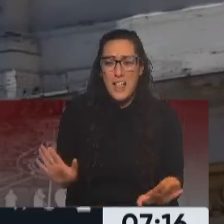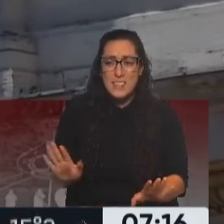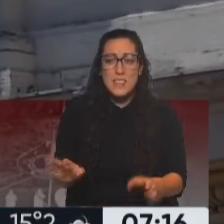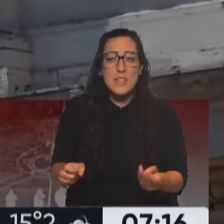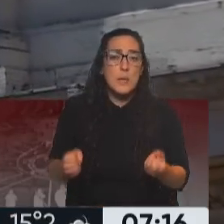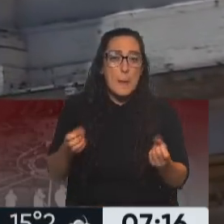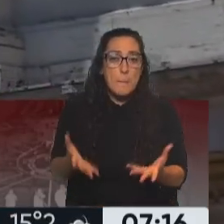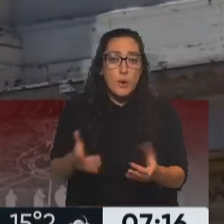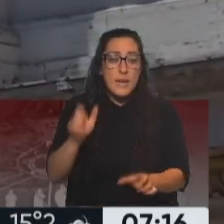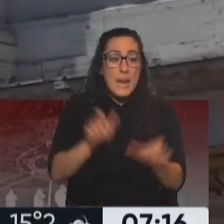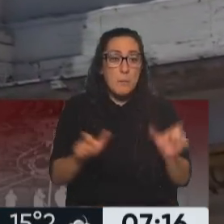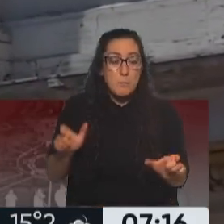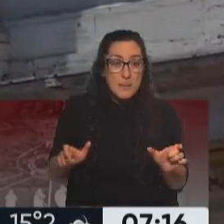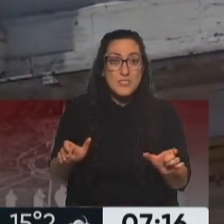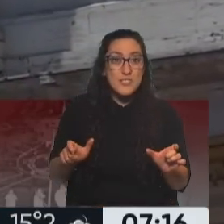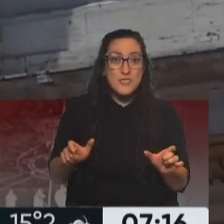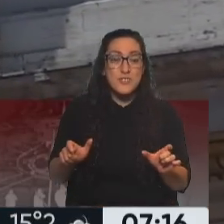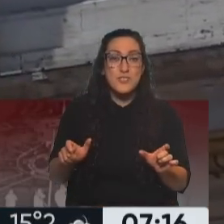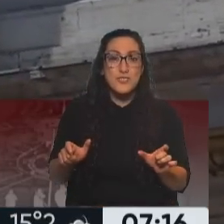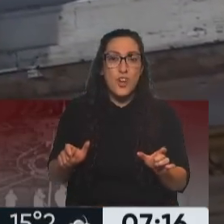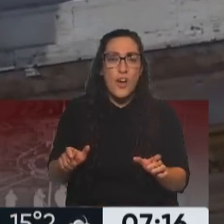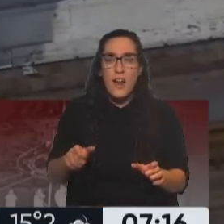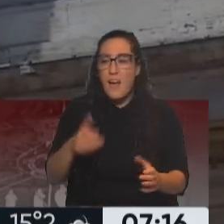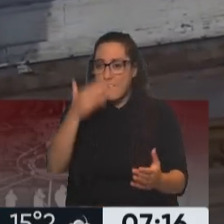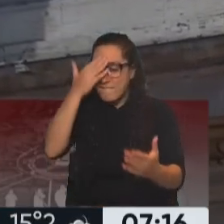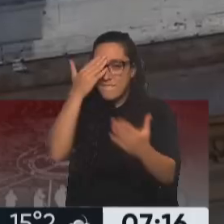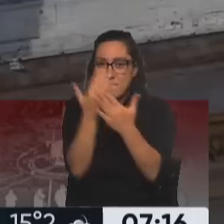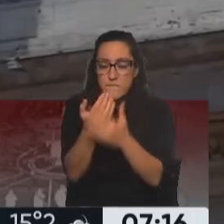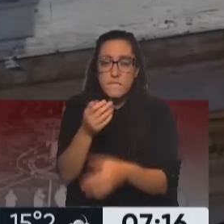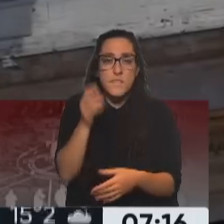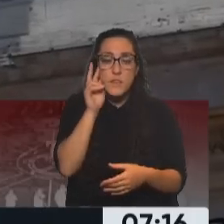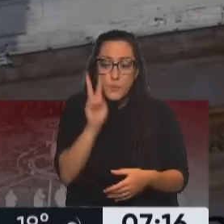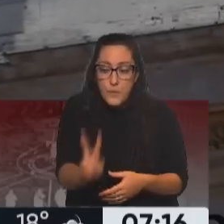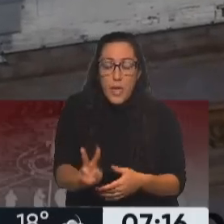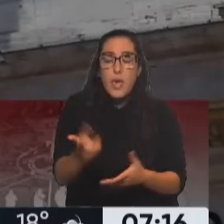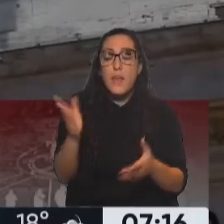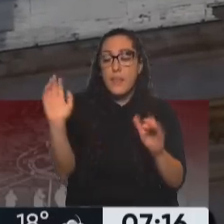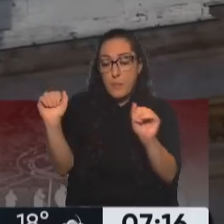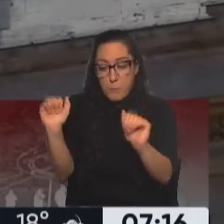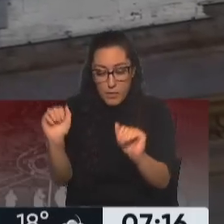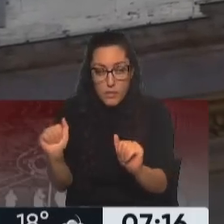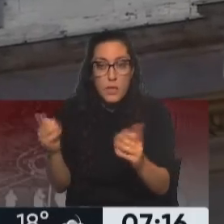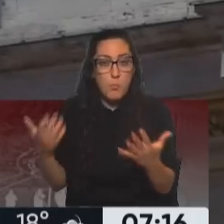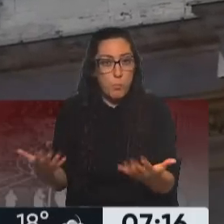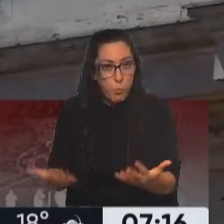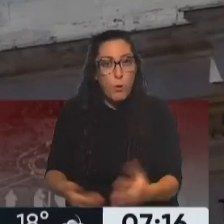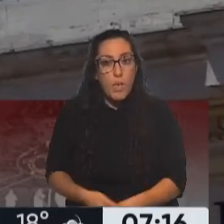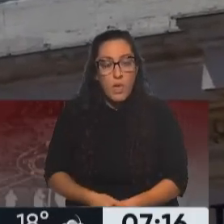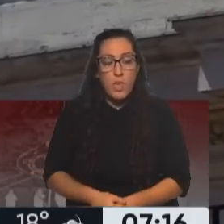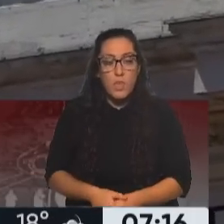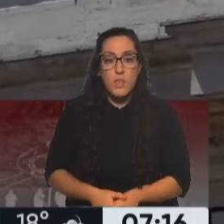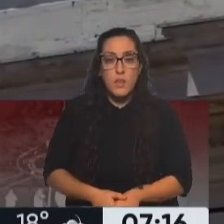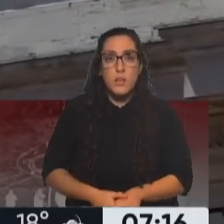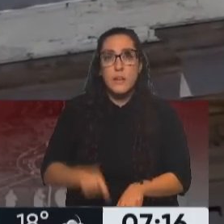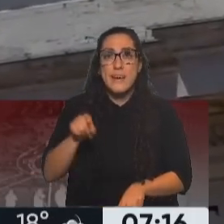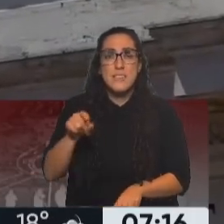así puede participar personalmente y brindarle su despedida y es la primera